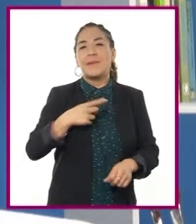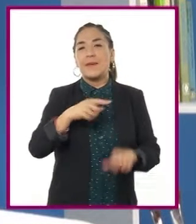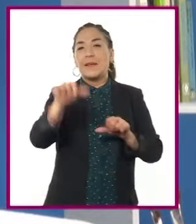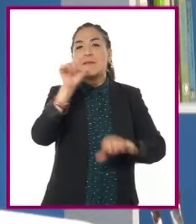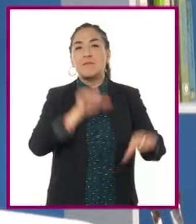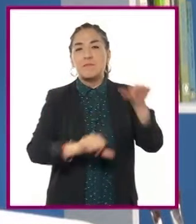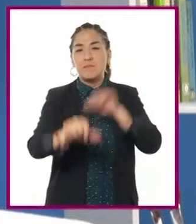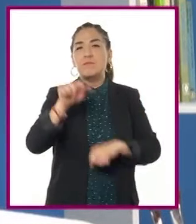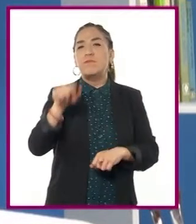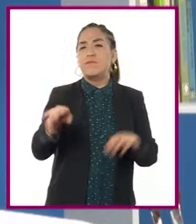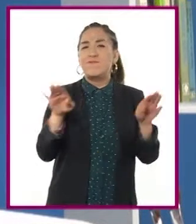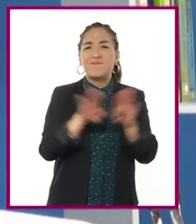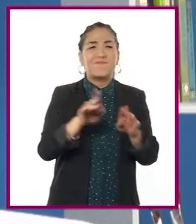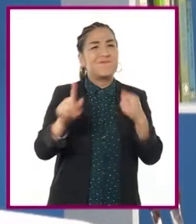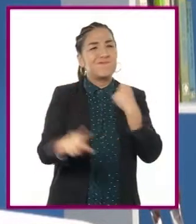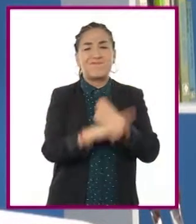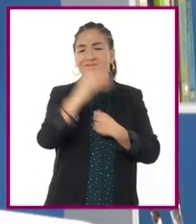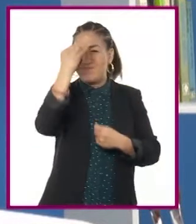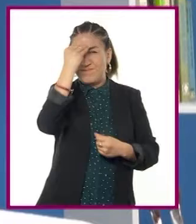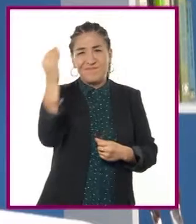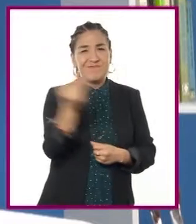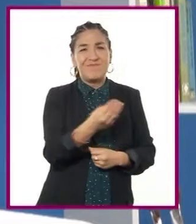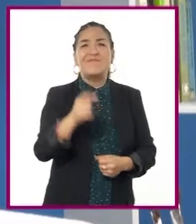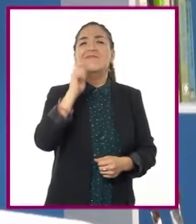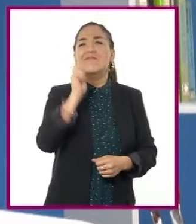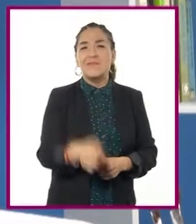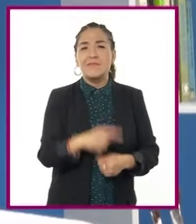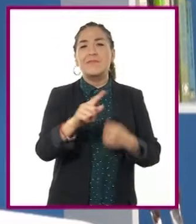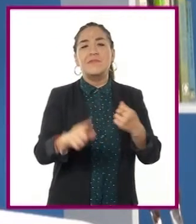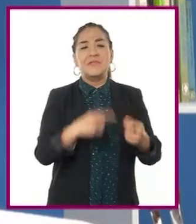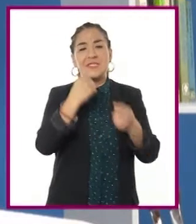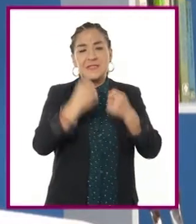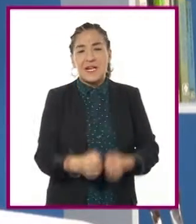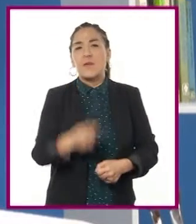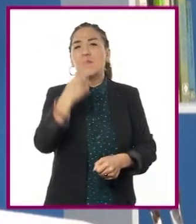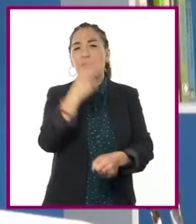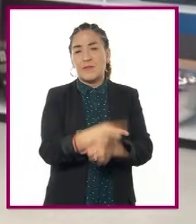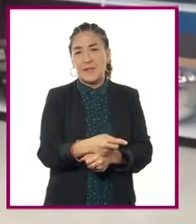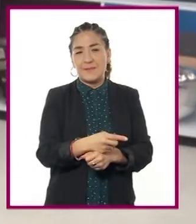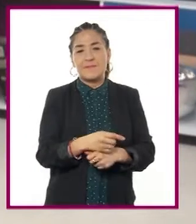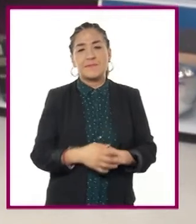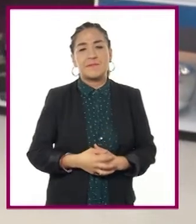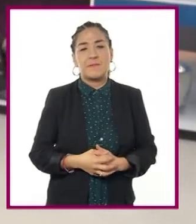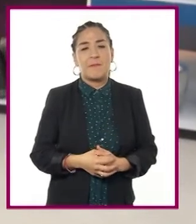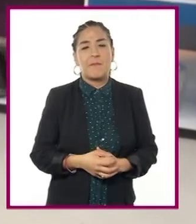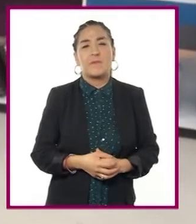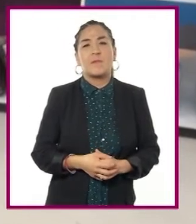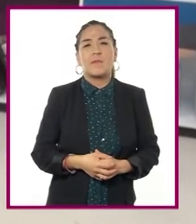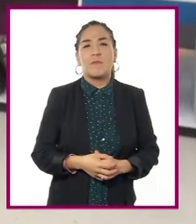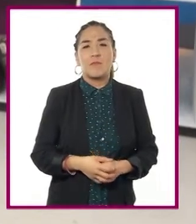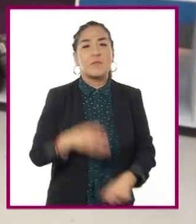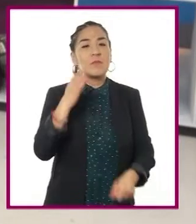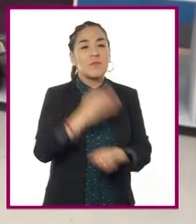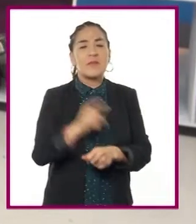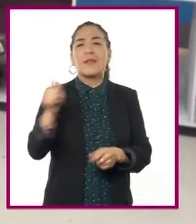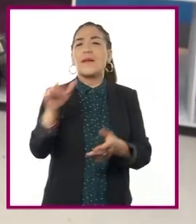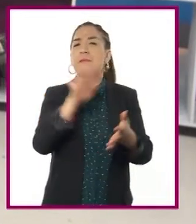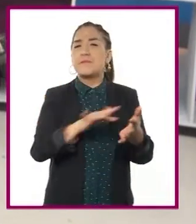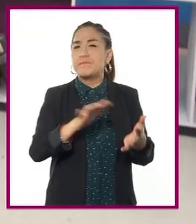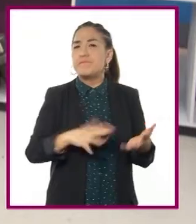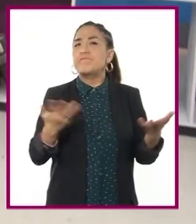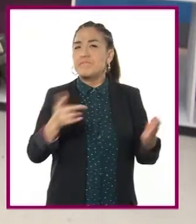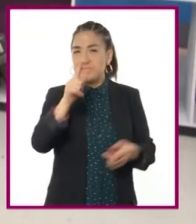al equilibrio del terror por un sistema global de seguridad internacional. ¿Qué les pareció la